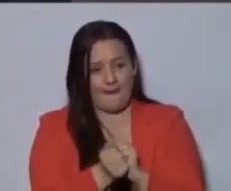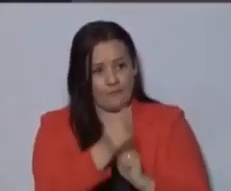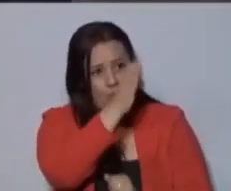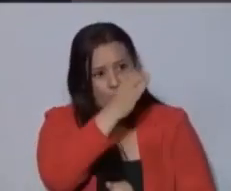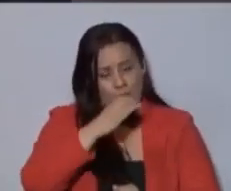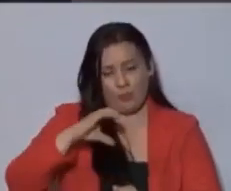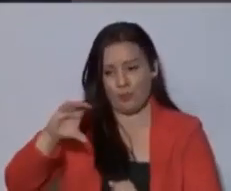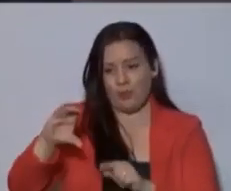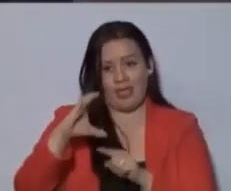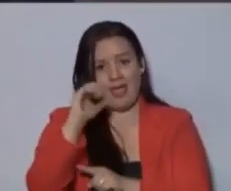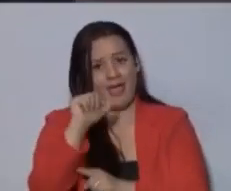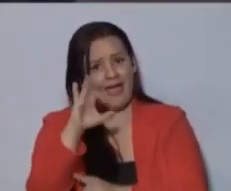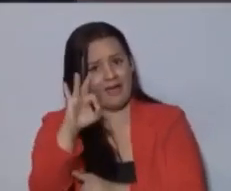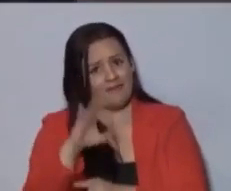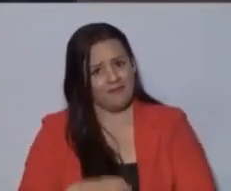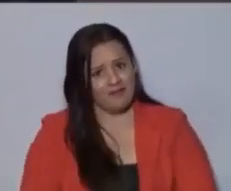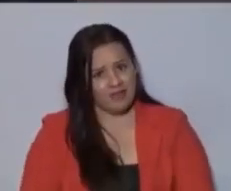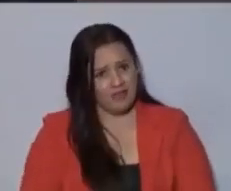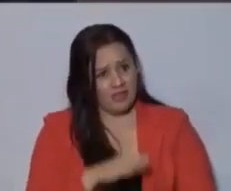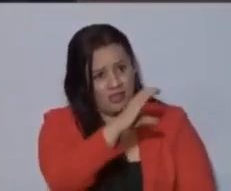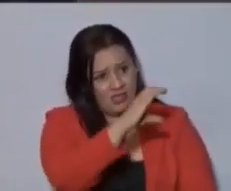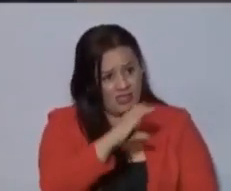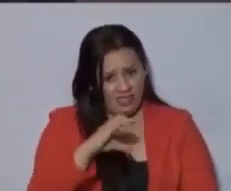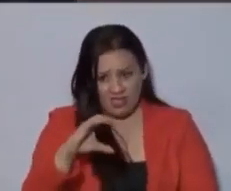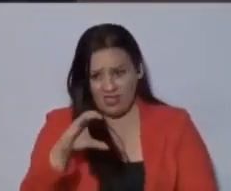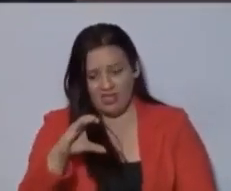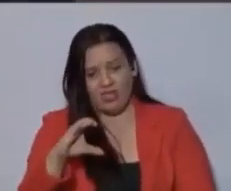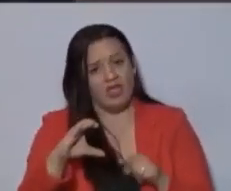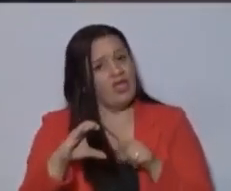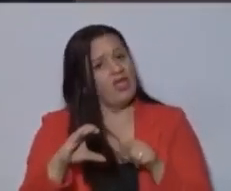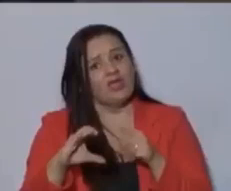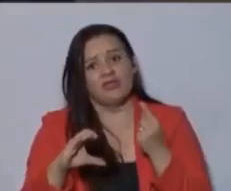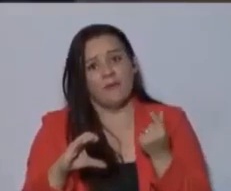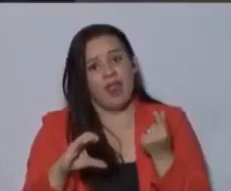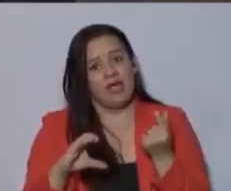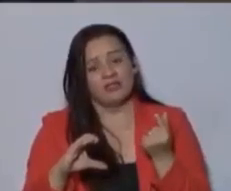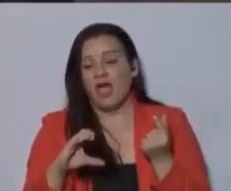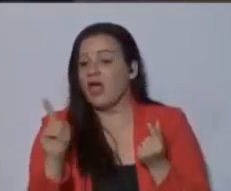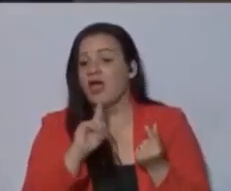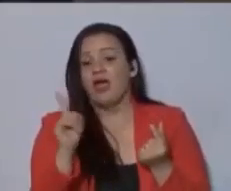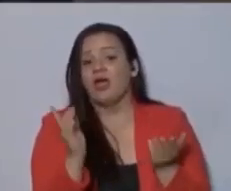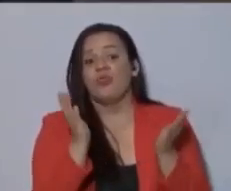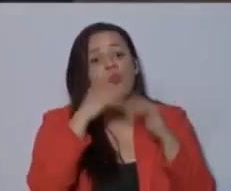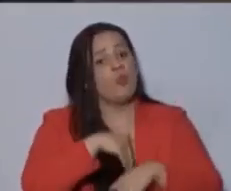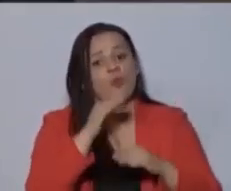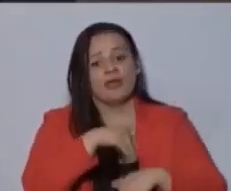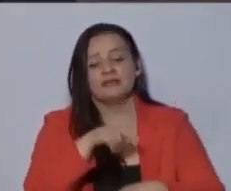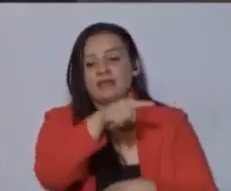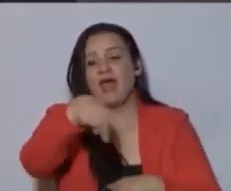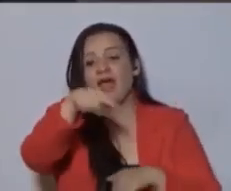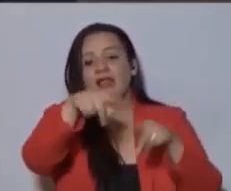CAF y que esa plata no está en los estómagos de los costarricenses?